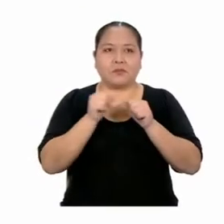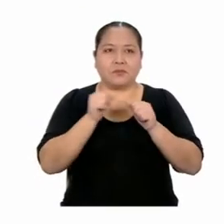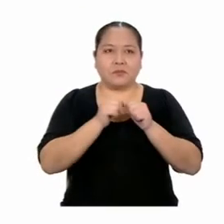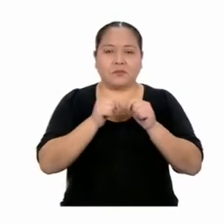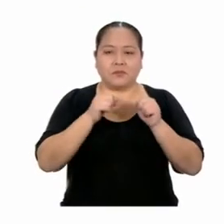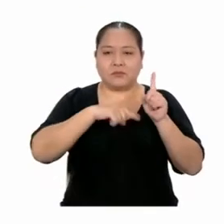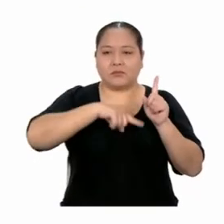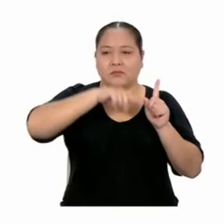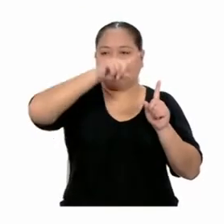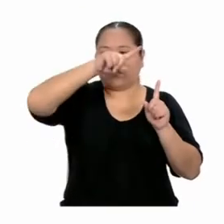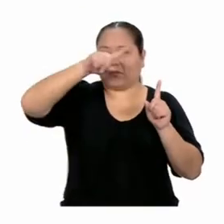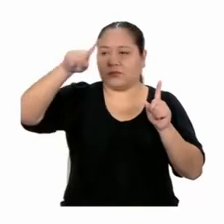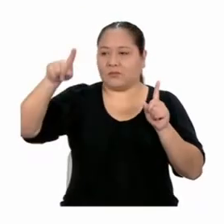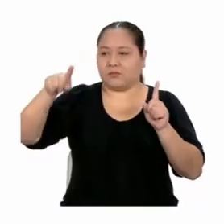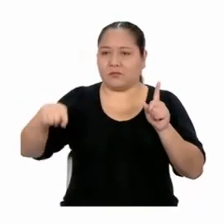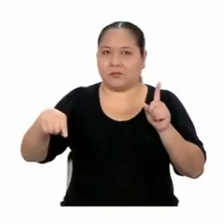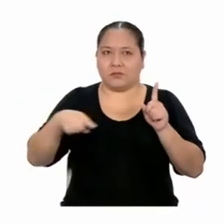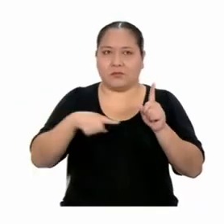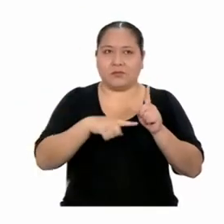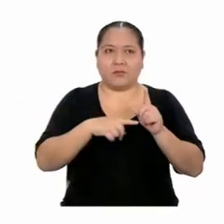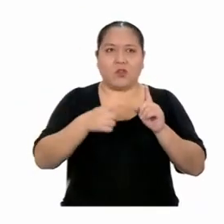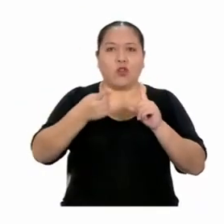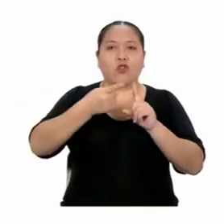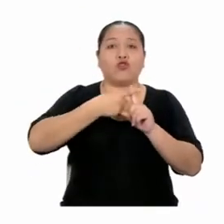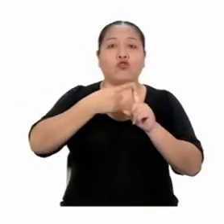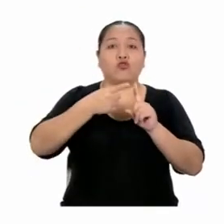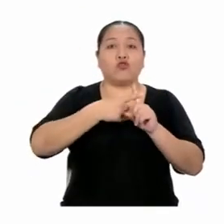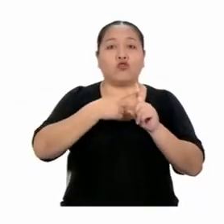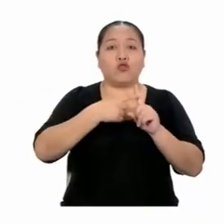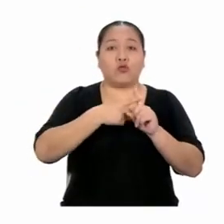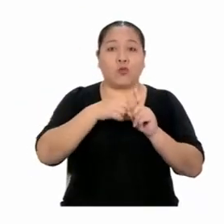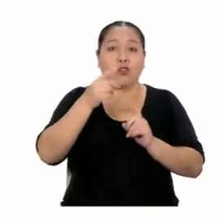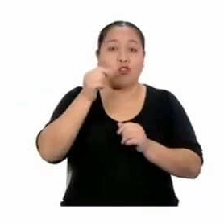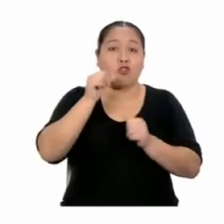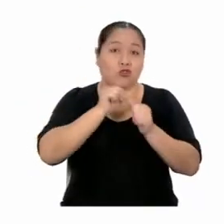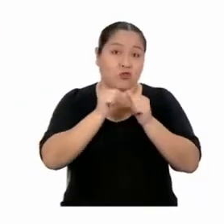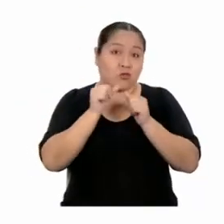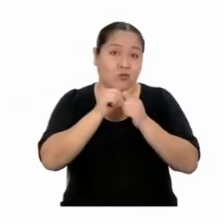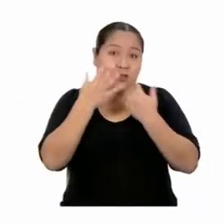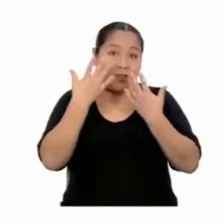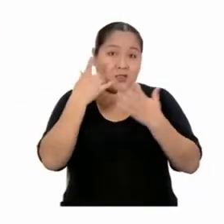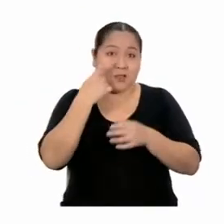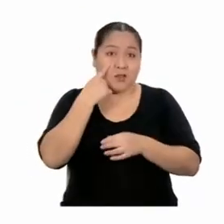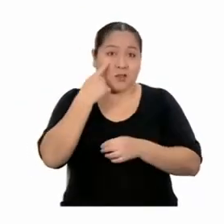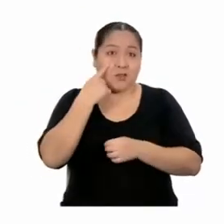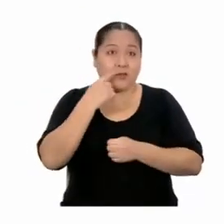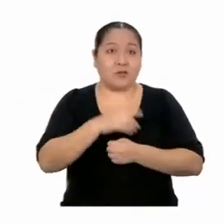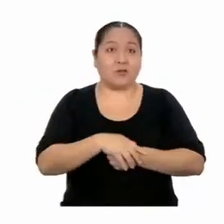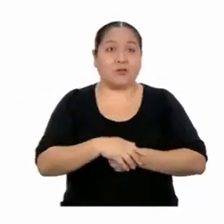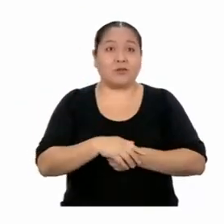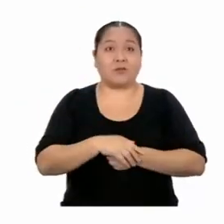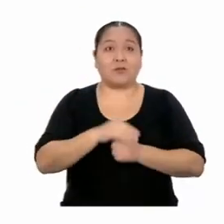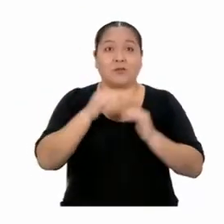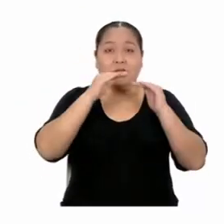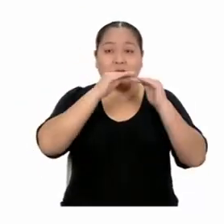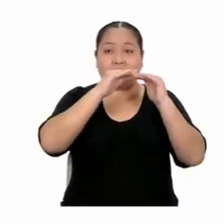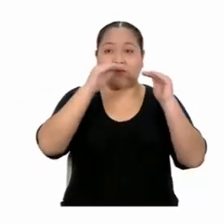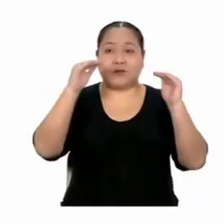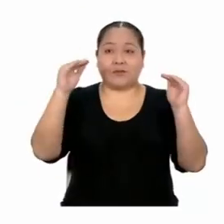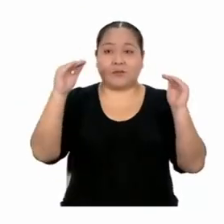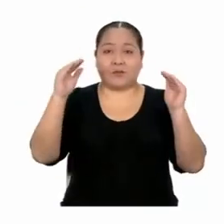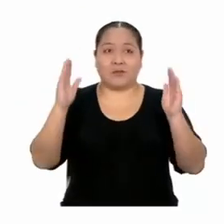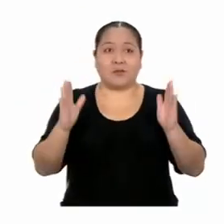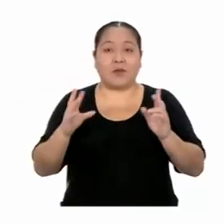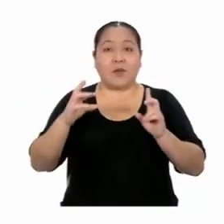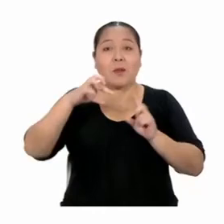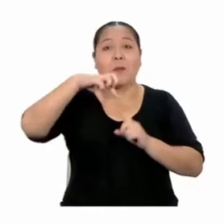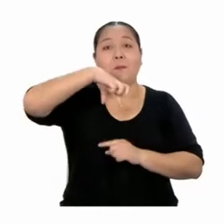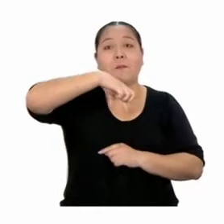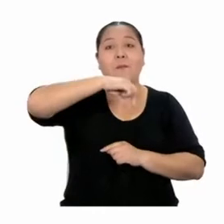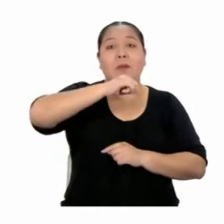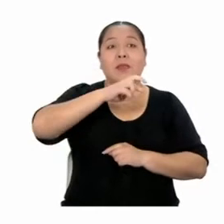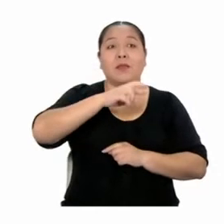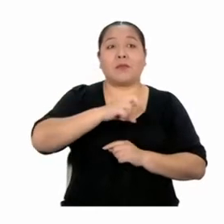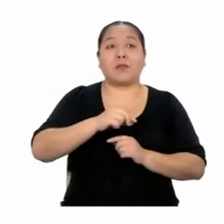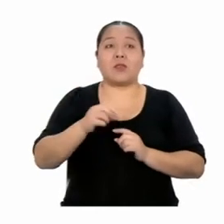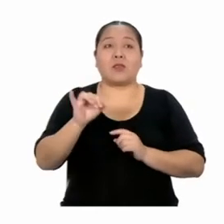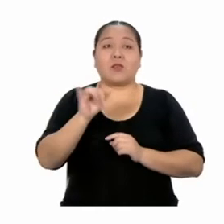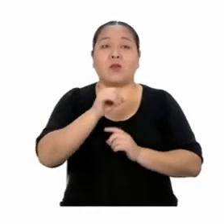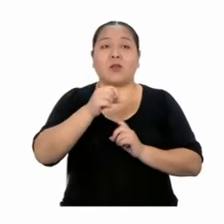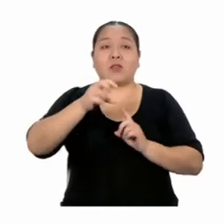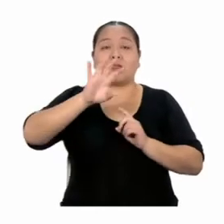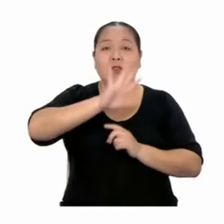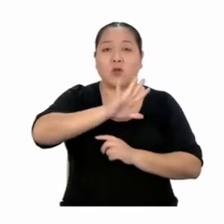perímetro. Es cuestión de sumar los valores que ya conocemos. Si perímetro es igual a la suma de 54